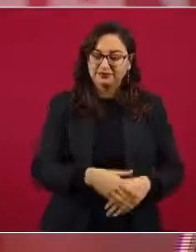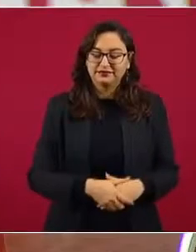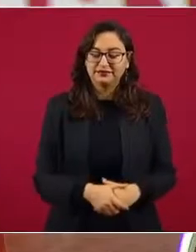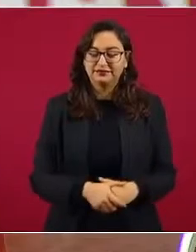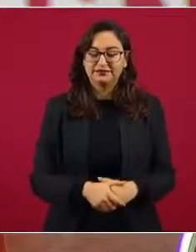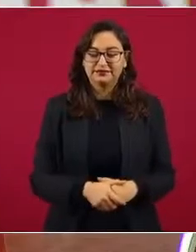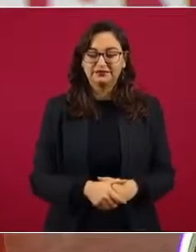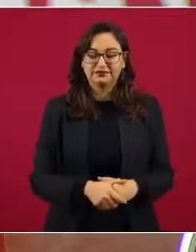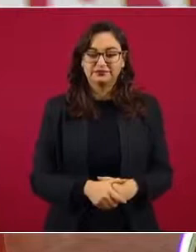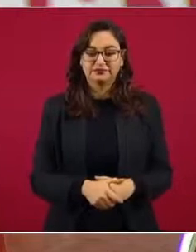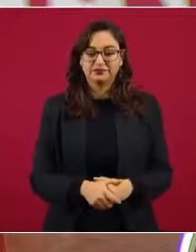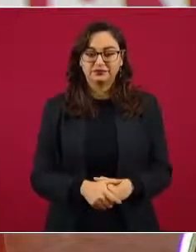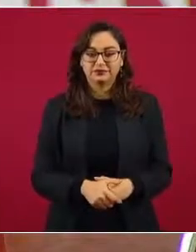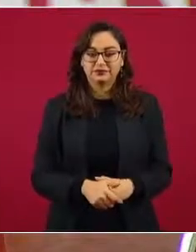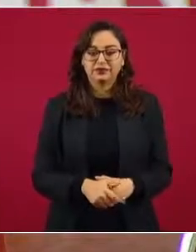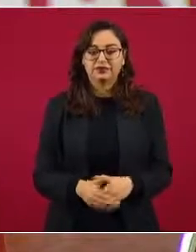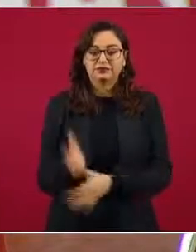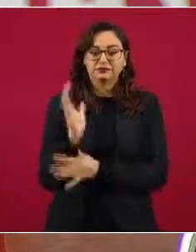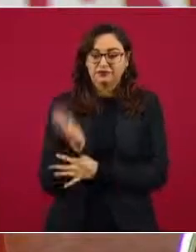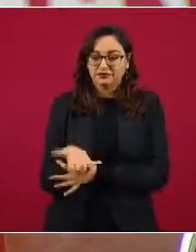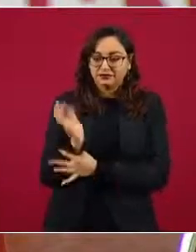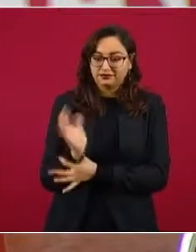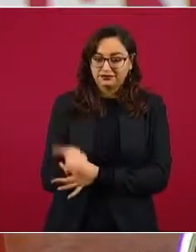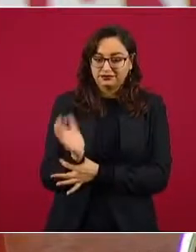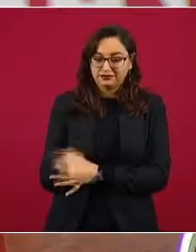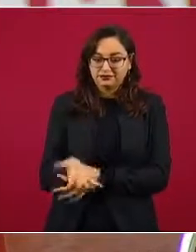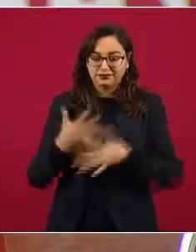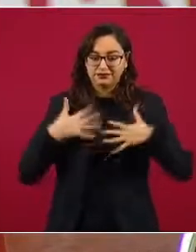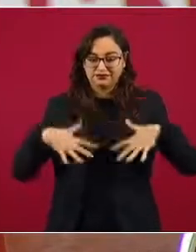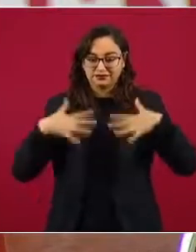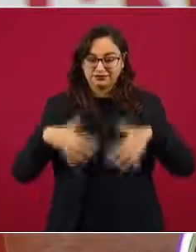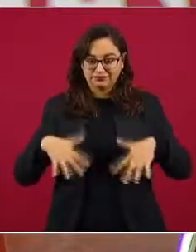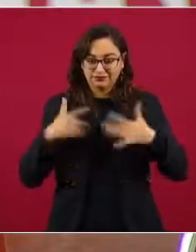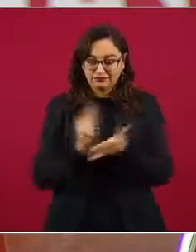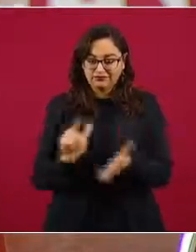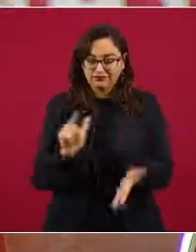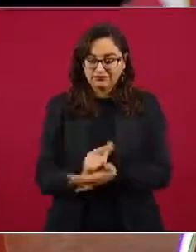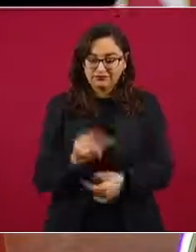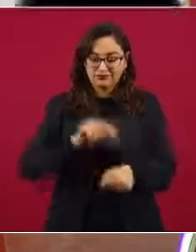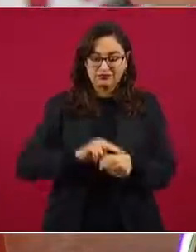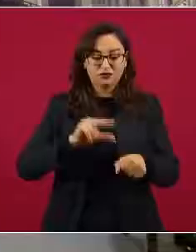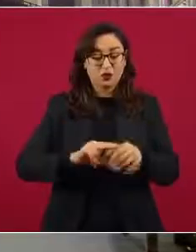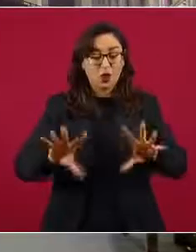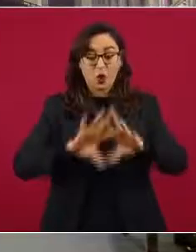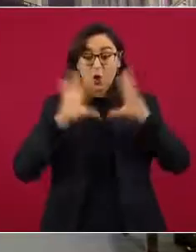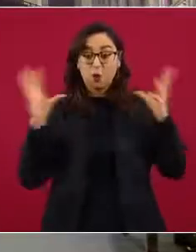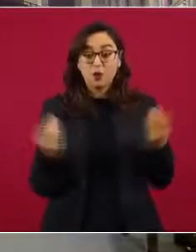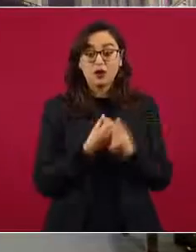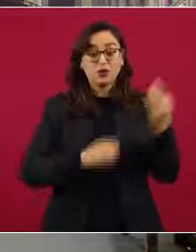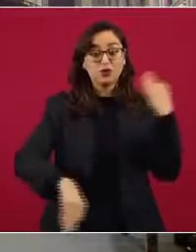reclusos, y lavandería, y el servicio médico, todo integral.